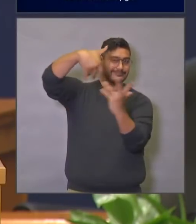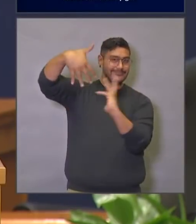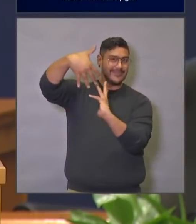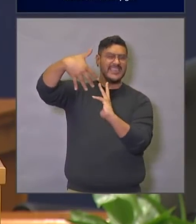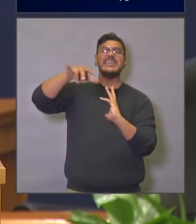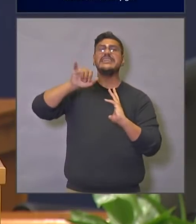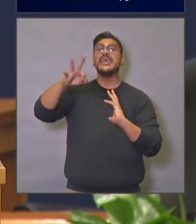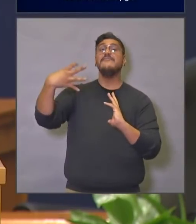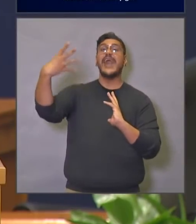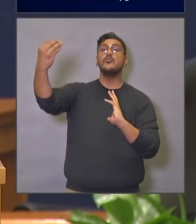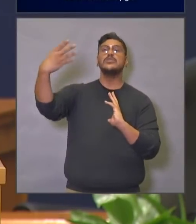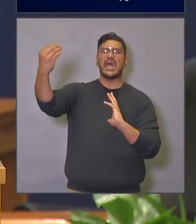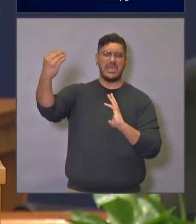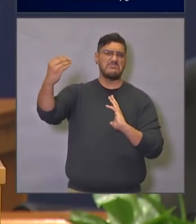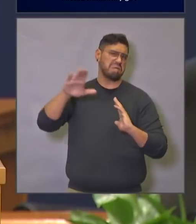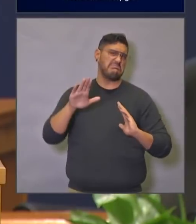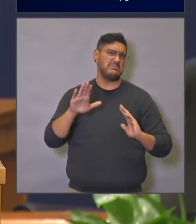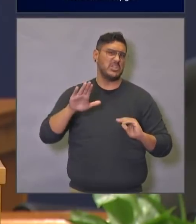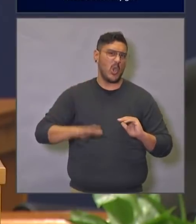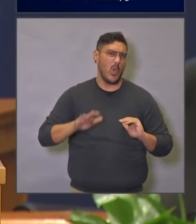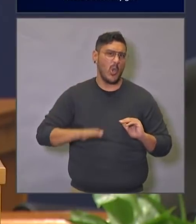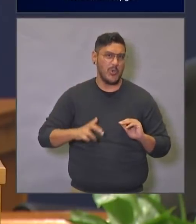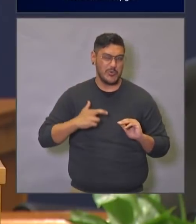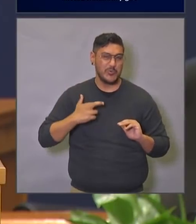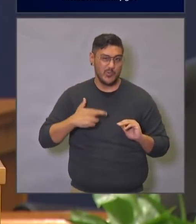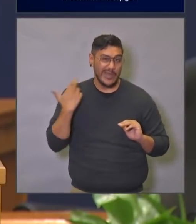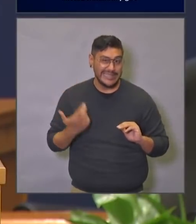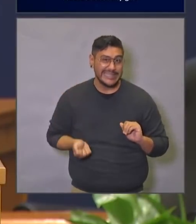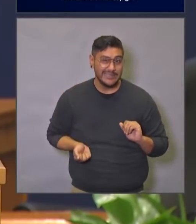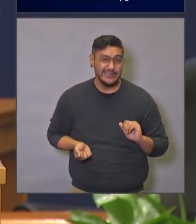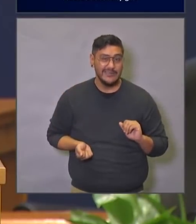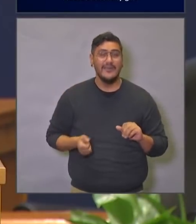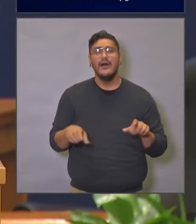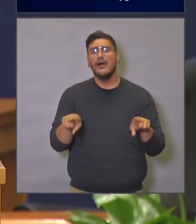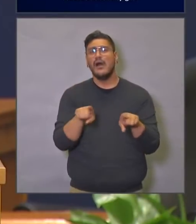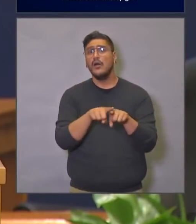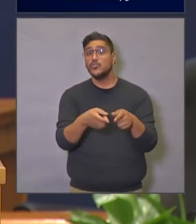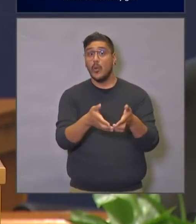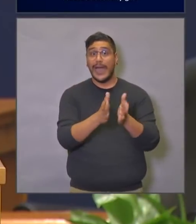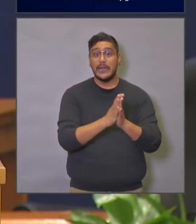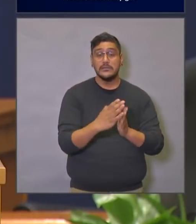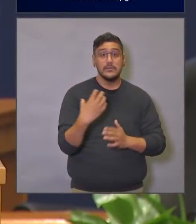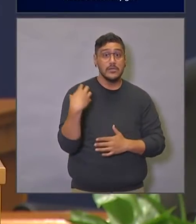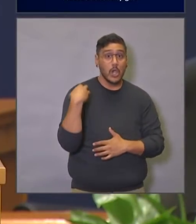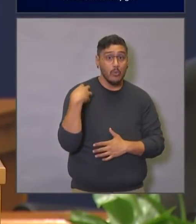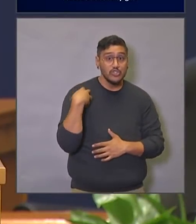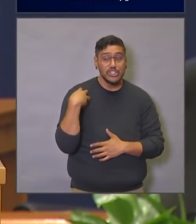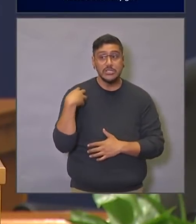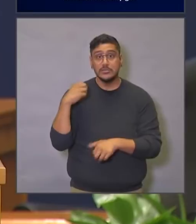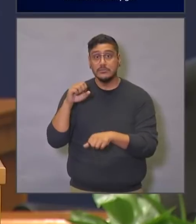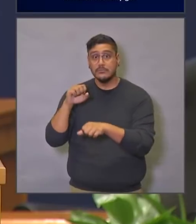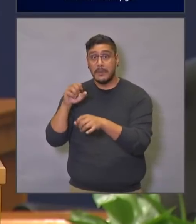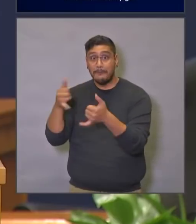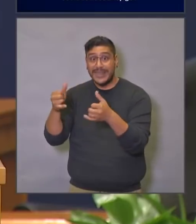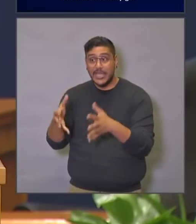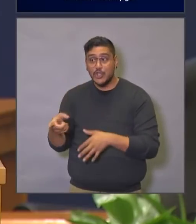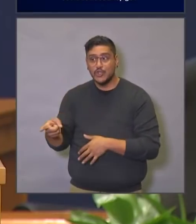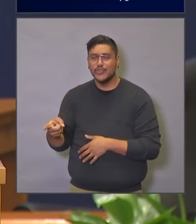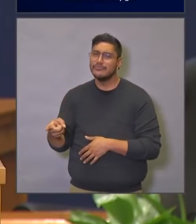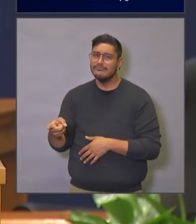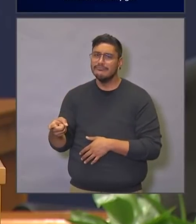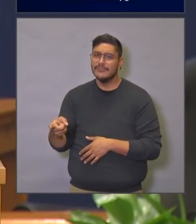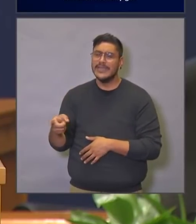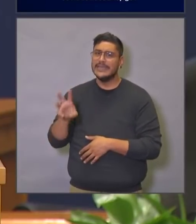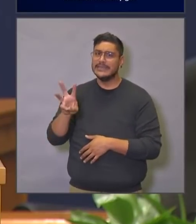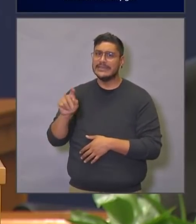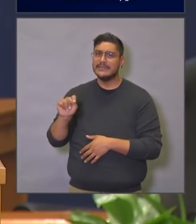el riesgo de transmisión. También debemos pedirles a los jugadores y a los entrenadores que mantengan una distancia física de 6 pies